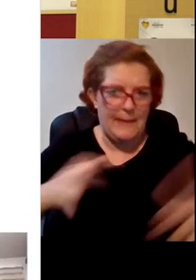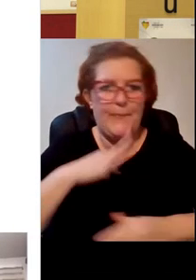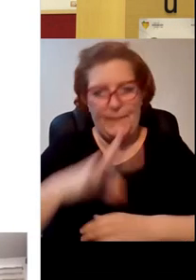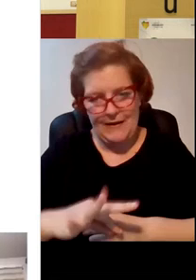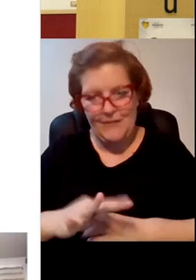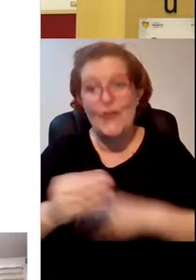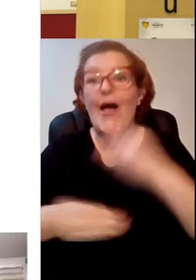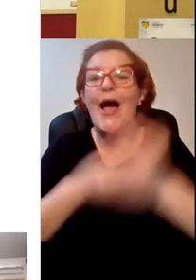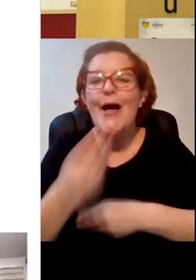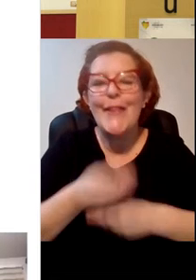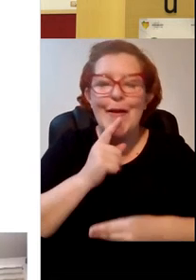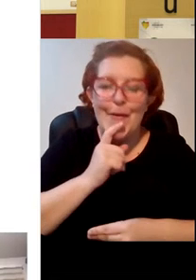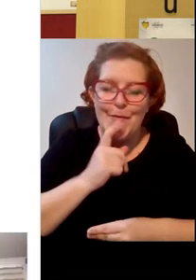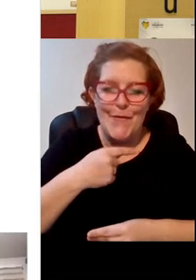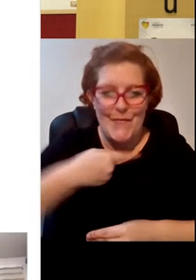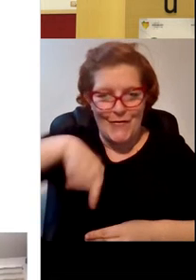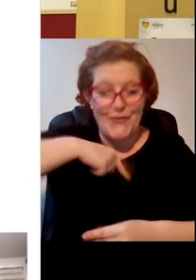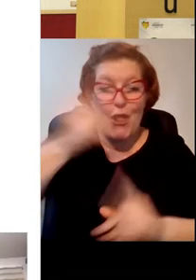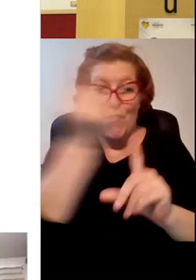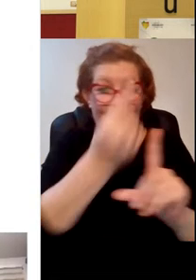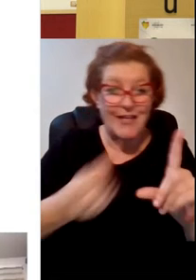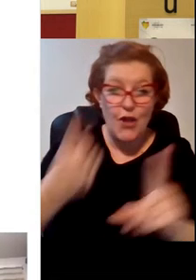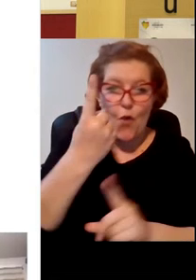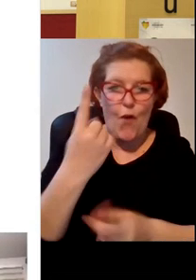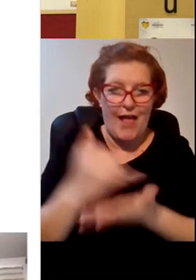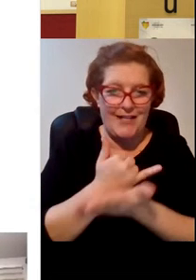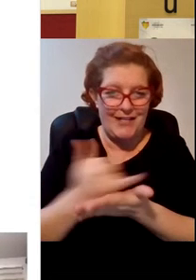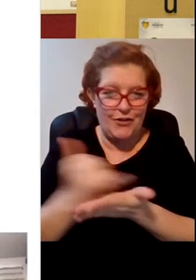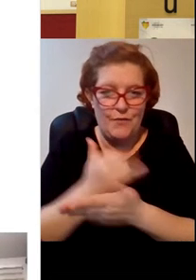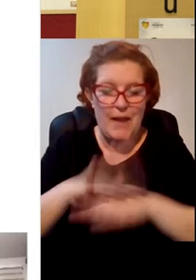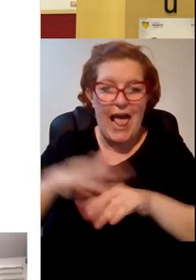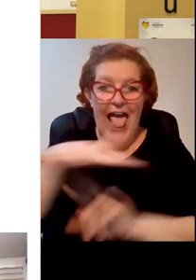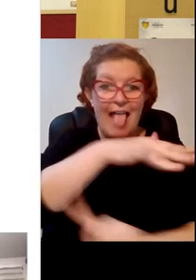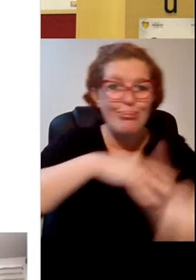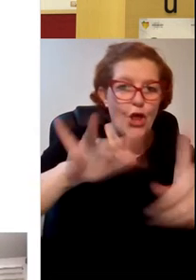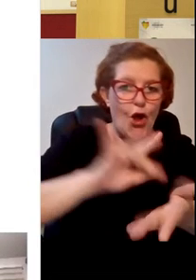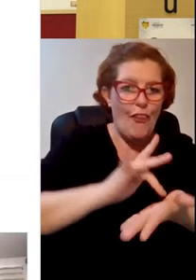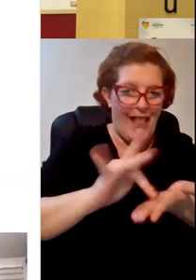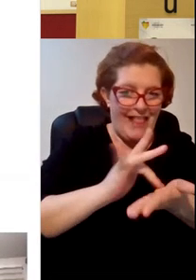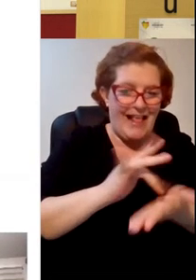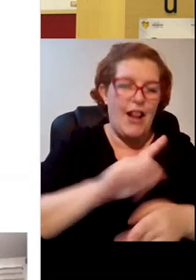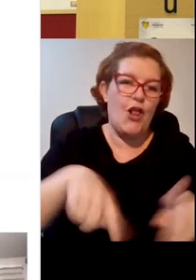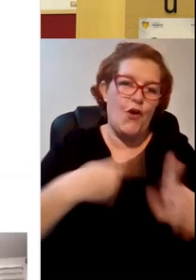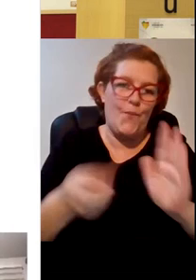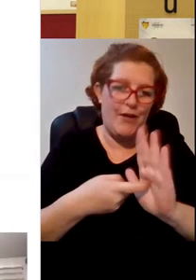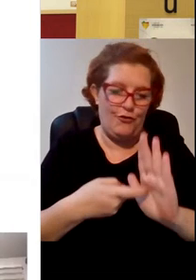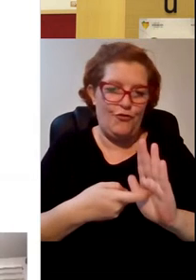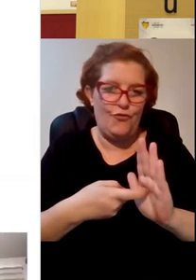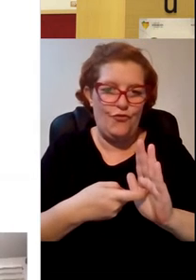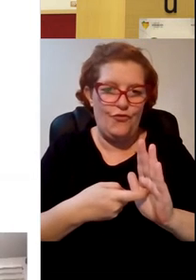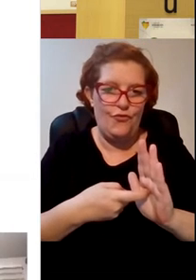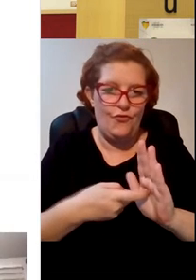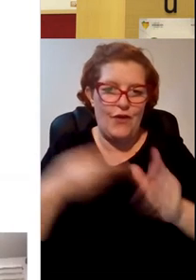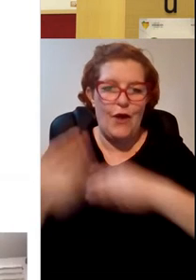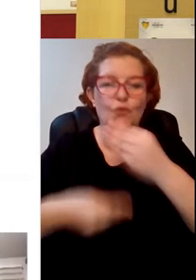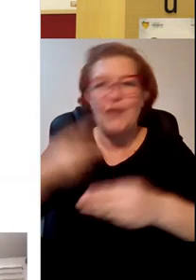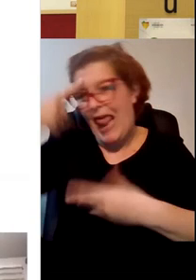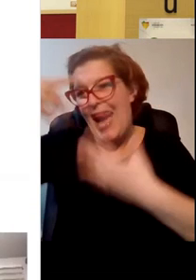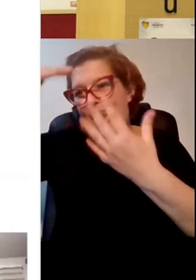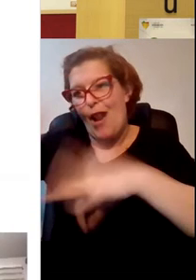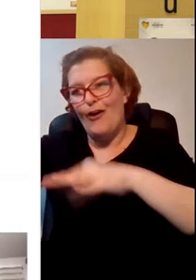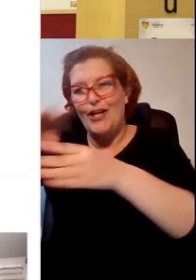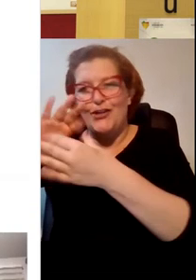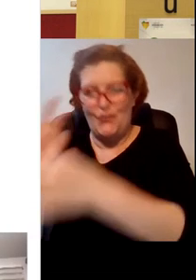crear diseñar una asignatura para un entorno digital teniendo de estas lógicas de la narrativa